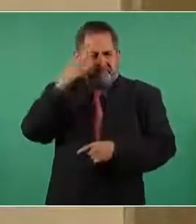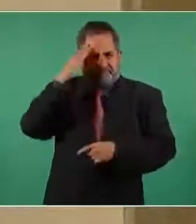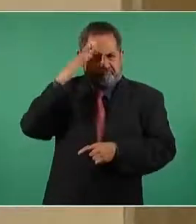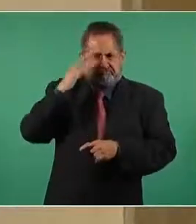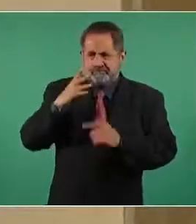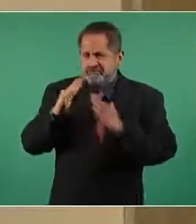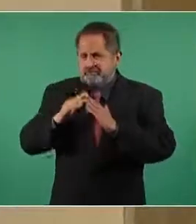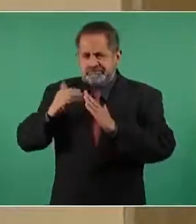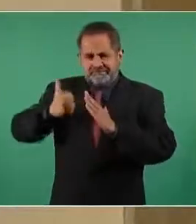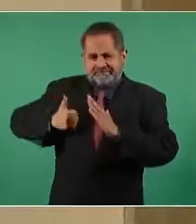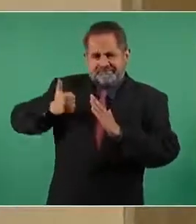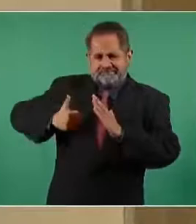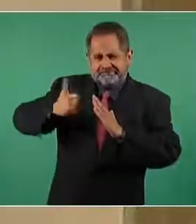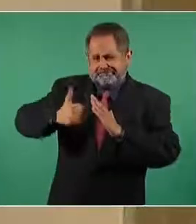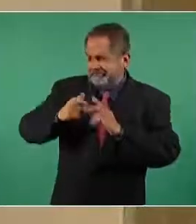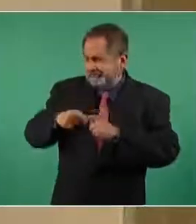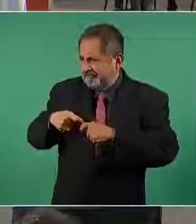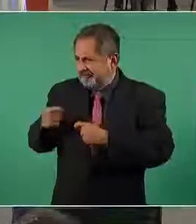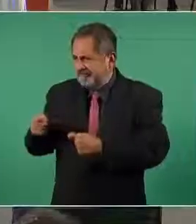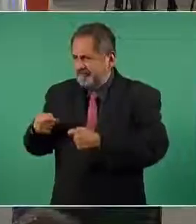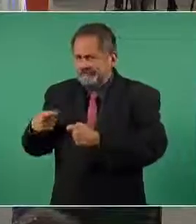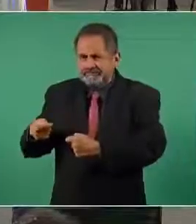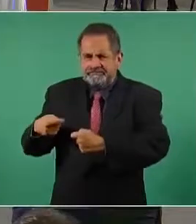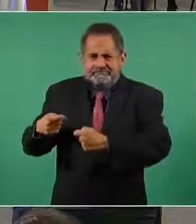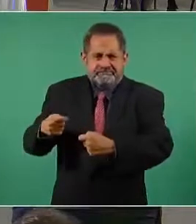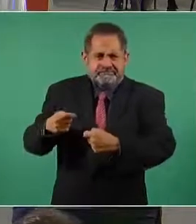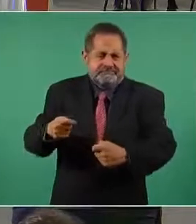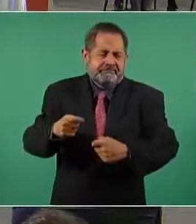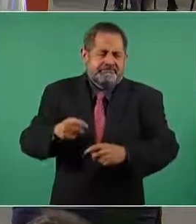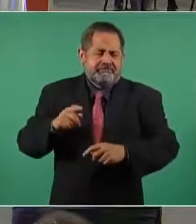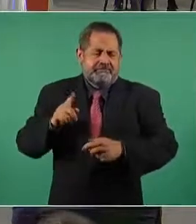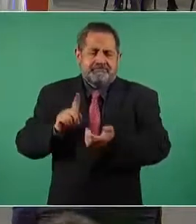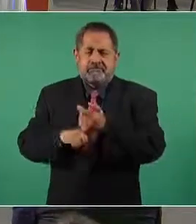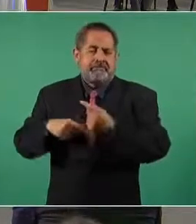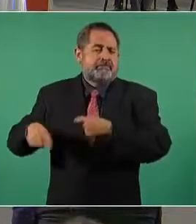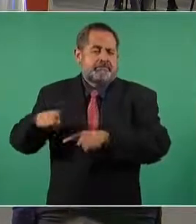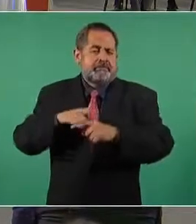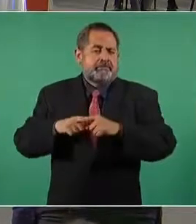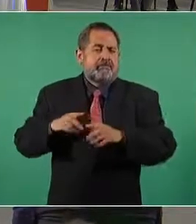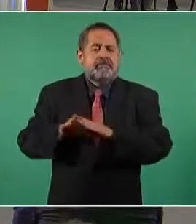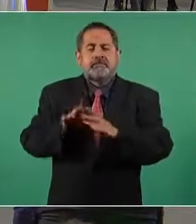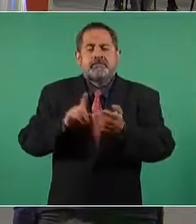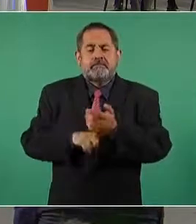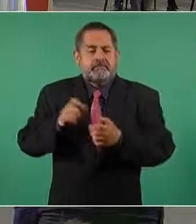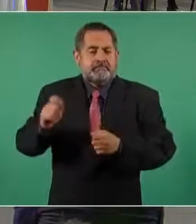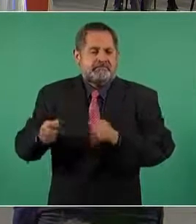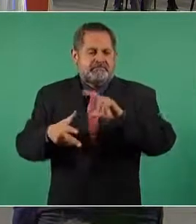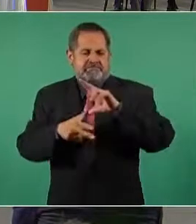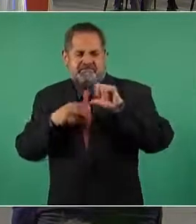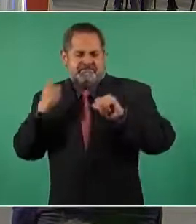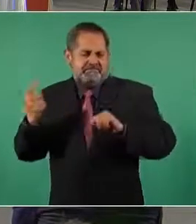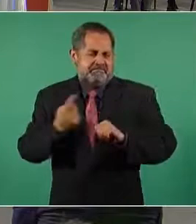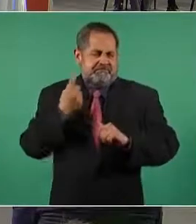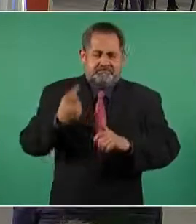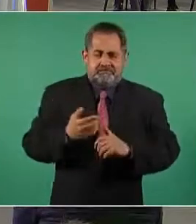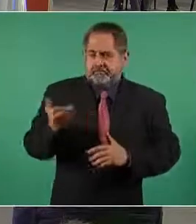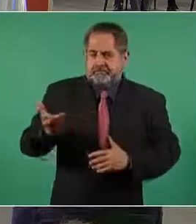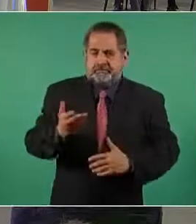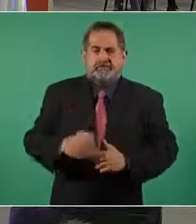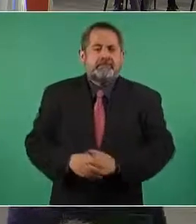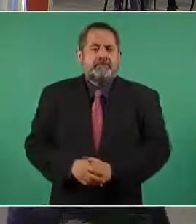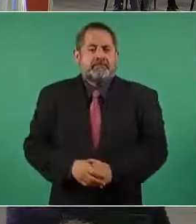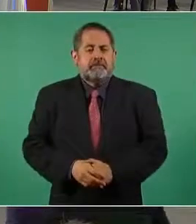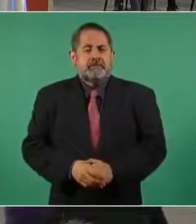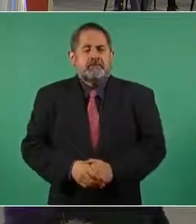entregando todos y cada uno de los artículos que perdieron la población con este huracán. Es todo, señor presidente.